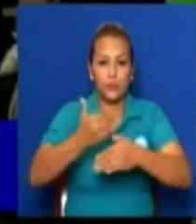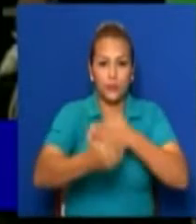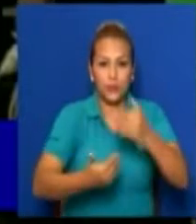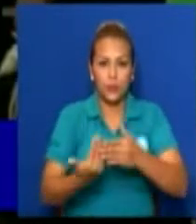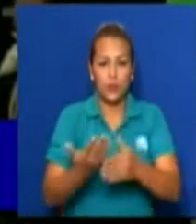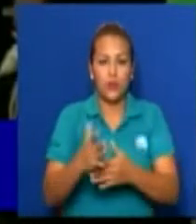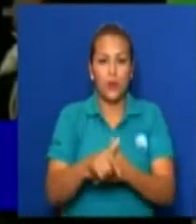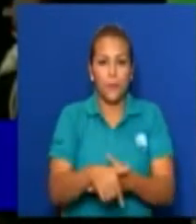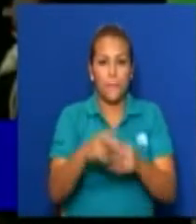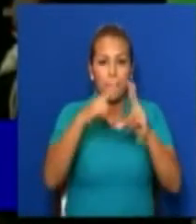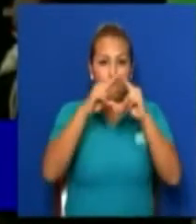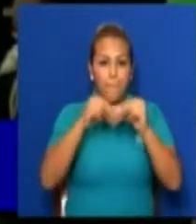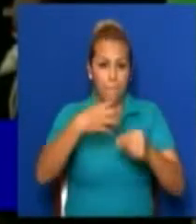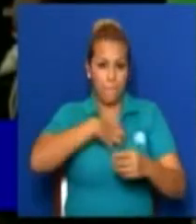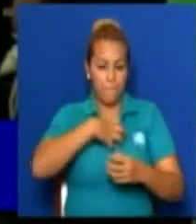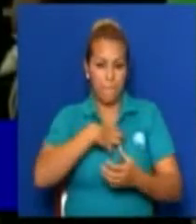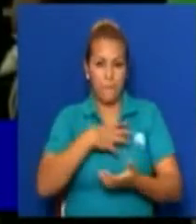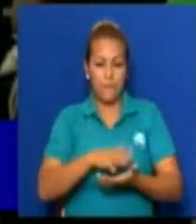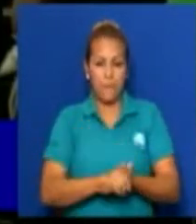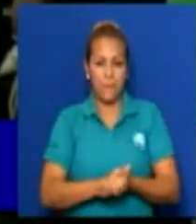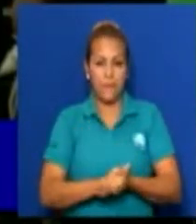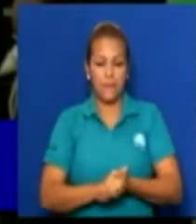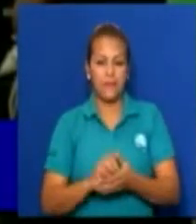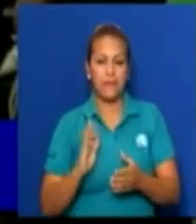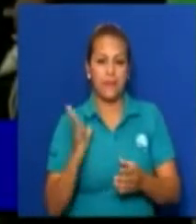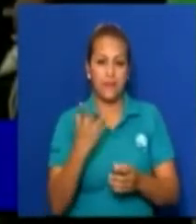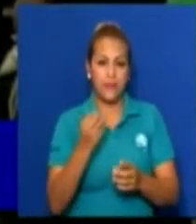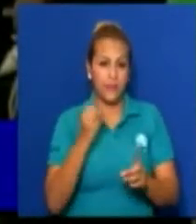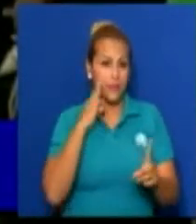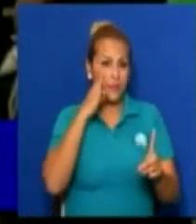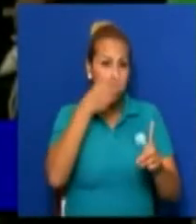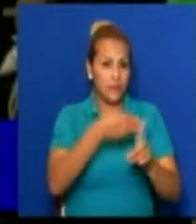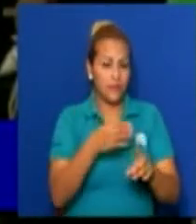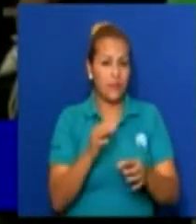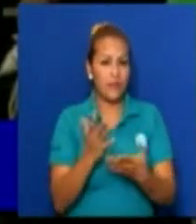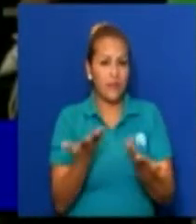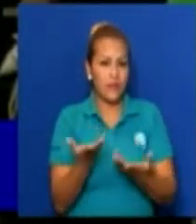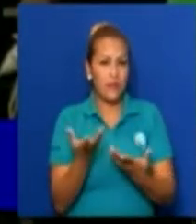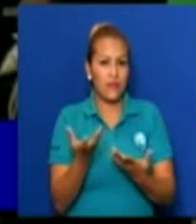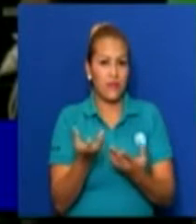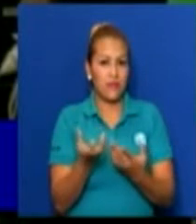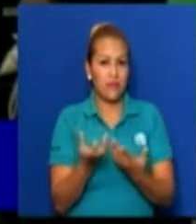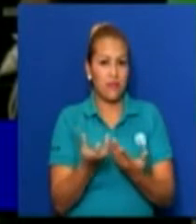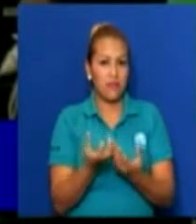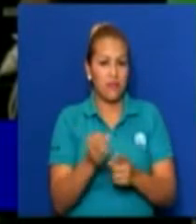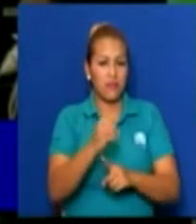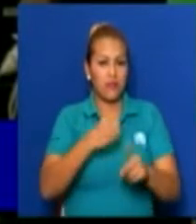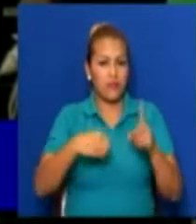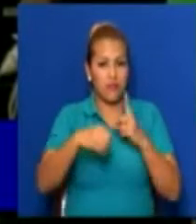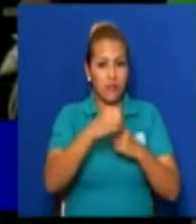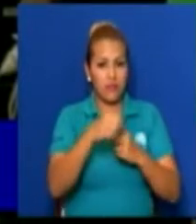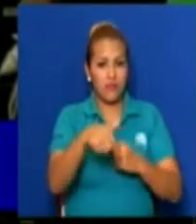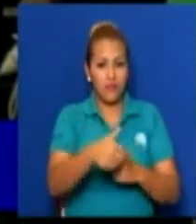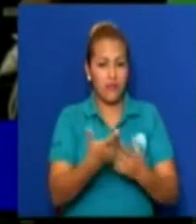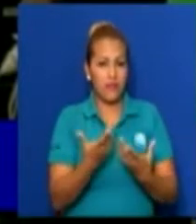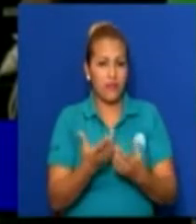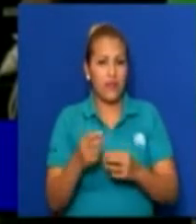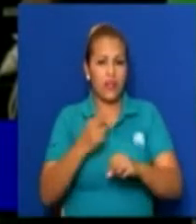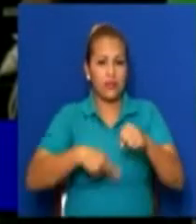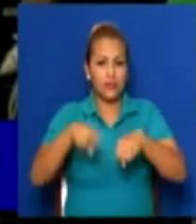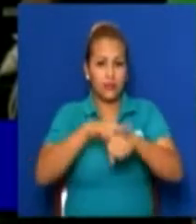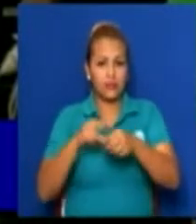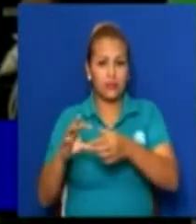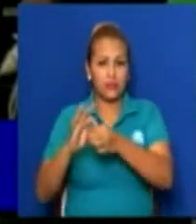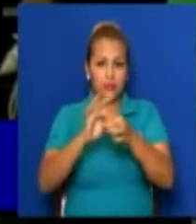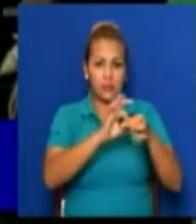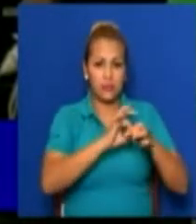todos estos indicadores. La CEPAL, que es un organismo de Naciones Unidas para América Latina en